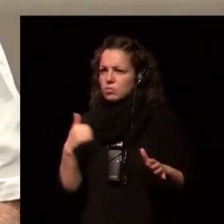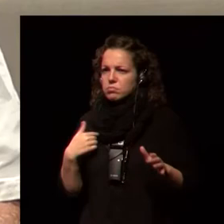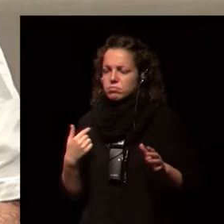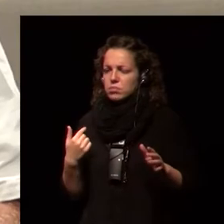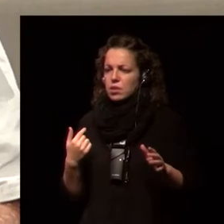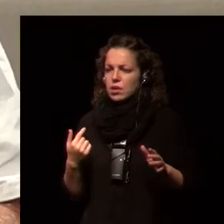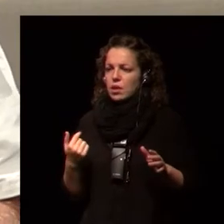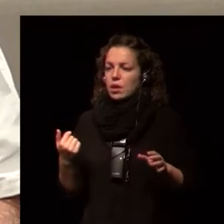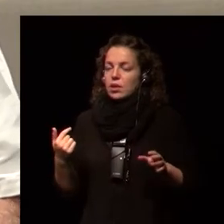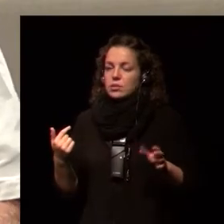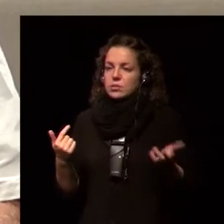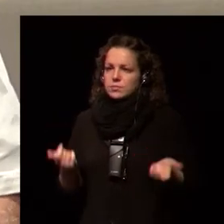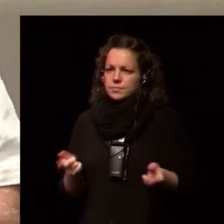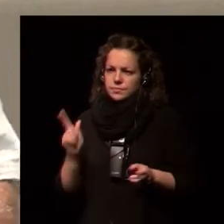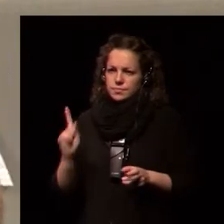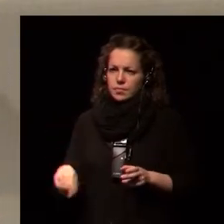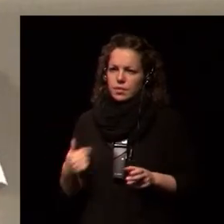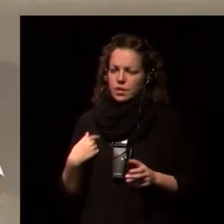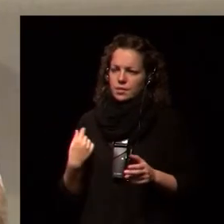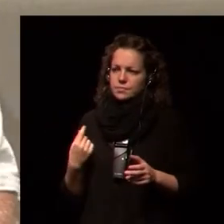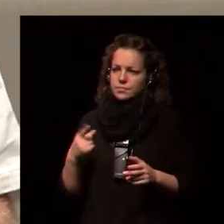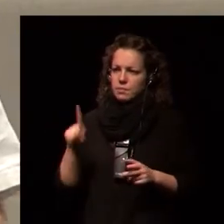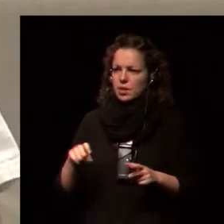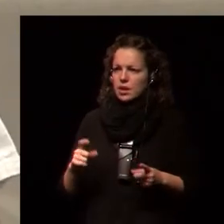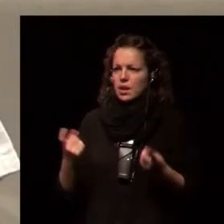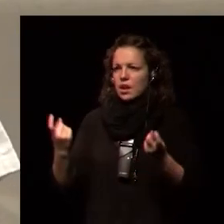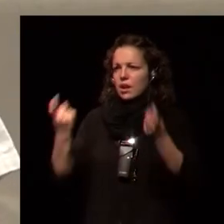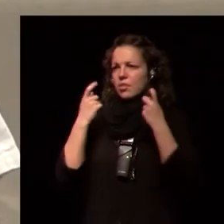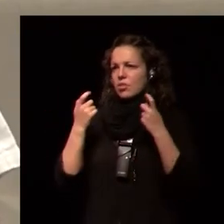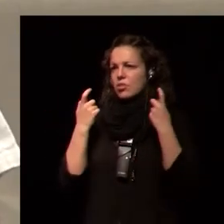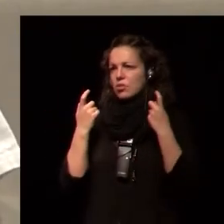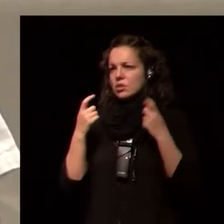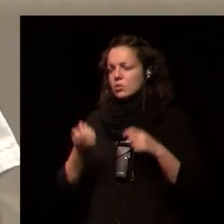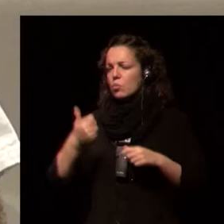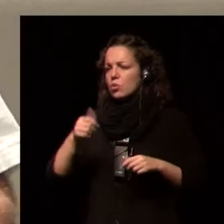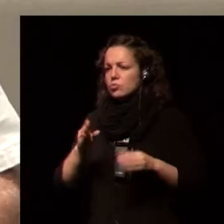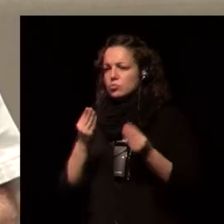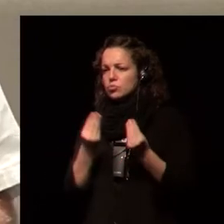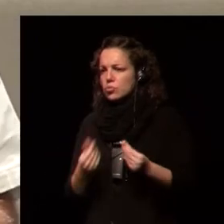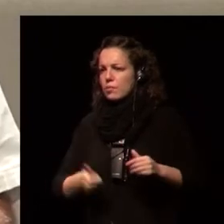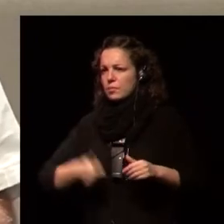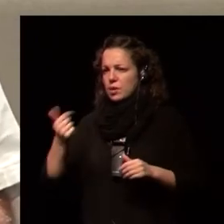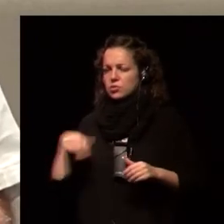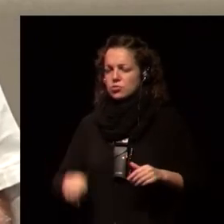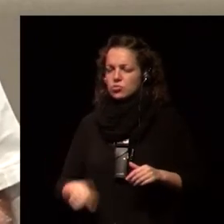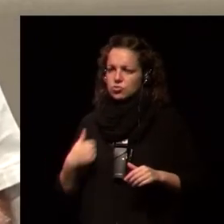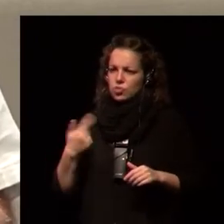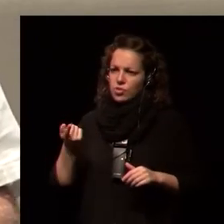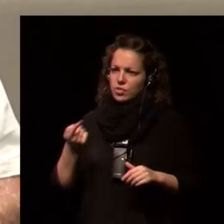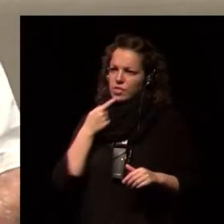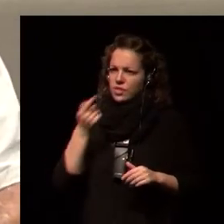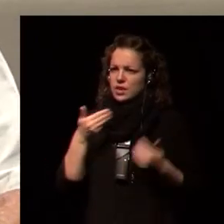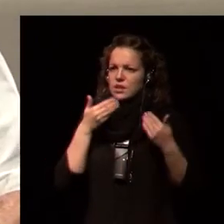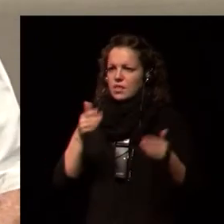abandonó. En otras instancias, las lecciones eran más suaves y tengo que darles las gracias a otros artistas